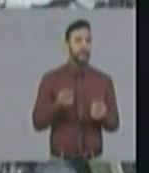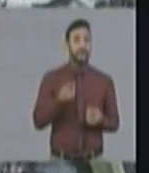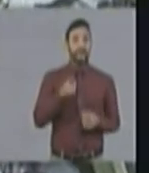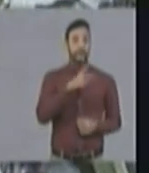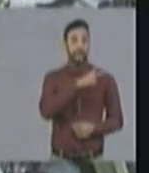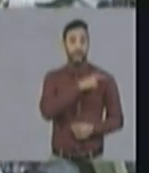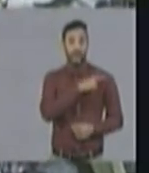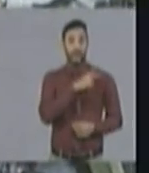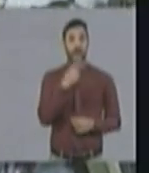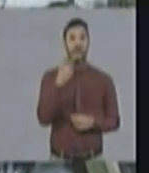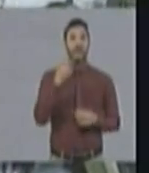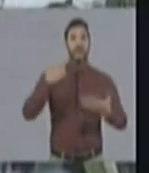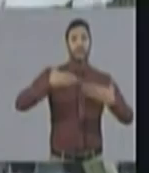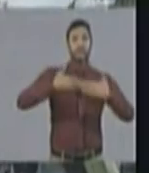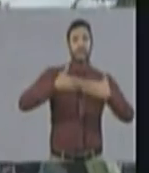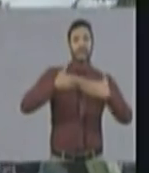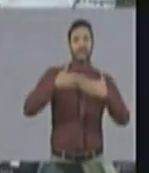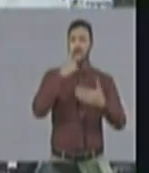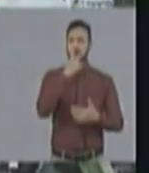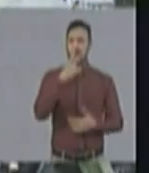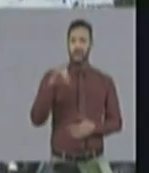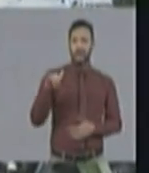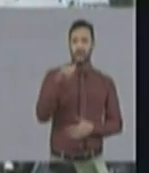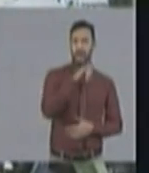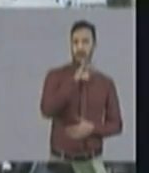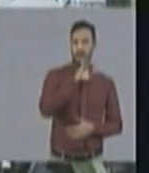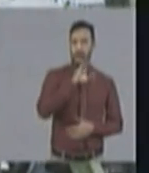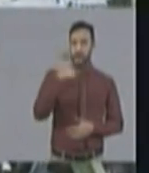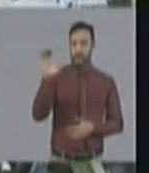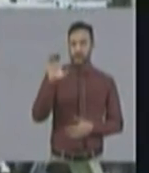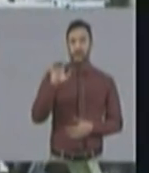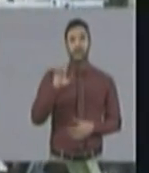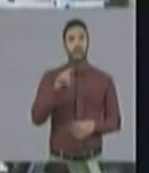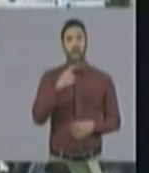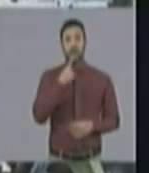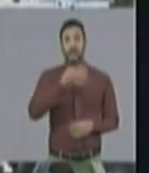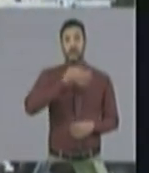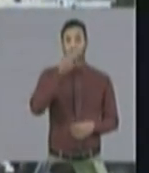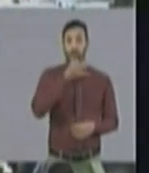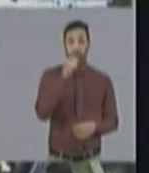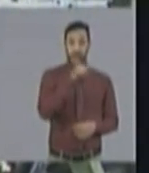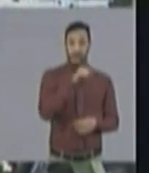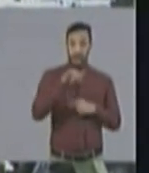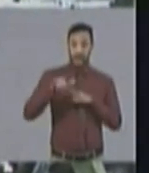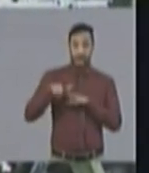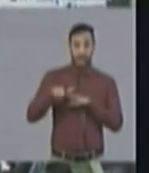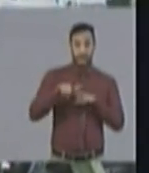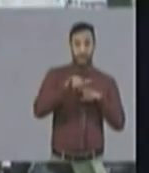aeronáutica civil, de la Corporación de la Aeronáutica Civil, y nos explicaban, bueno, las características del vuelo. Sabe que ese era